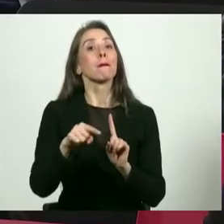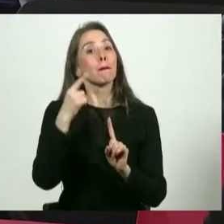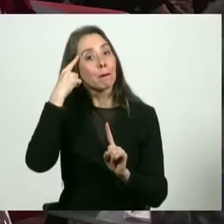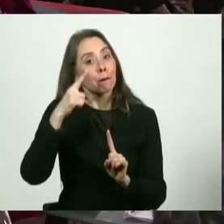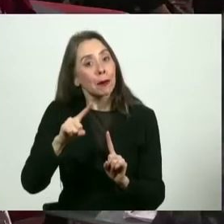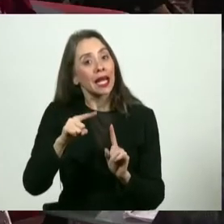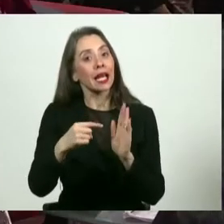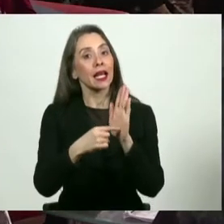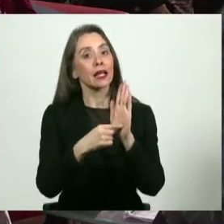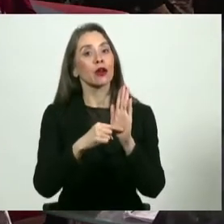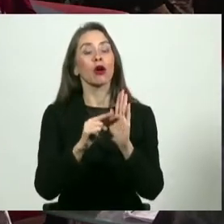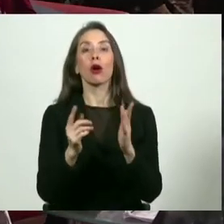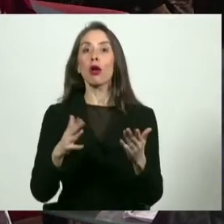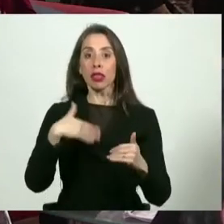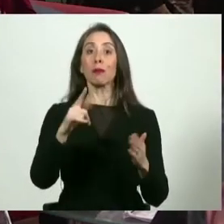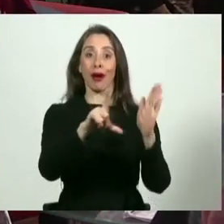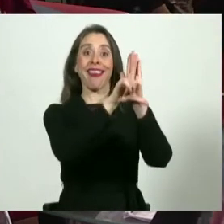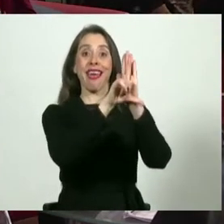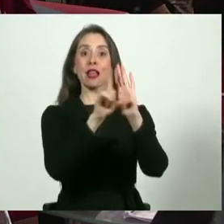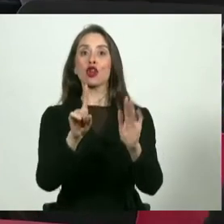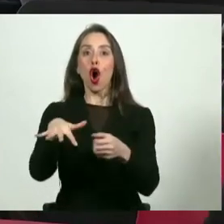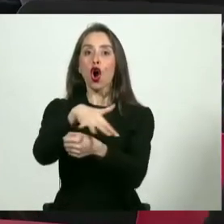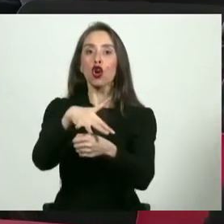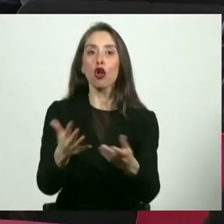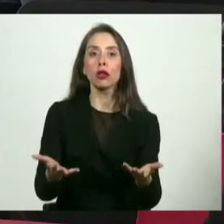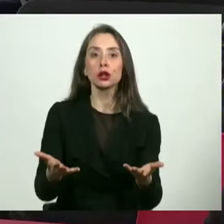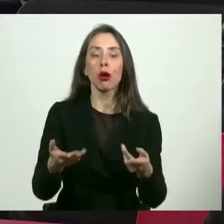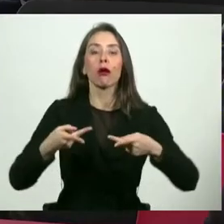definitiva no tengamos las condiciones que realmente permita que ellos